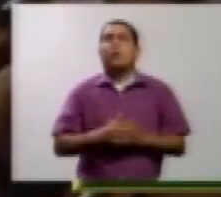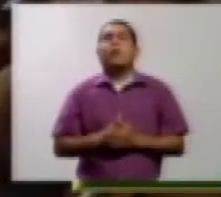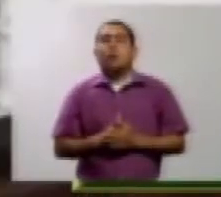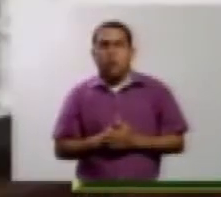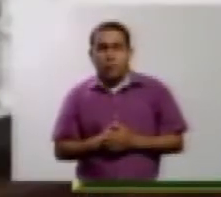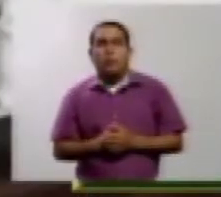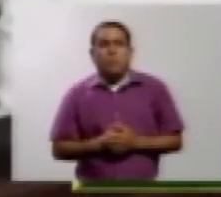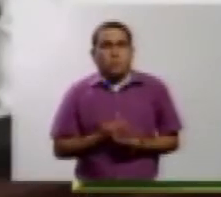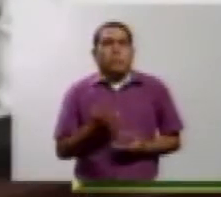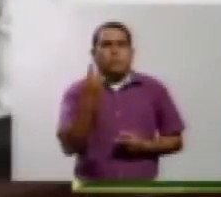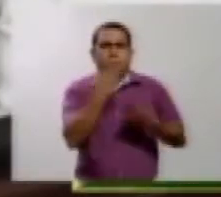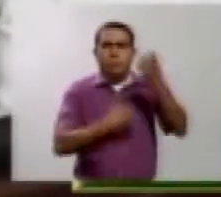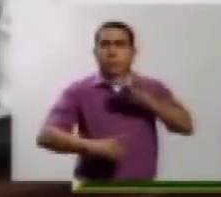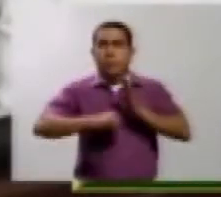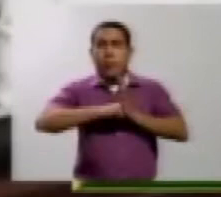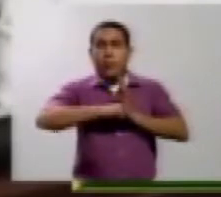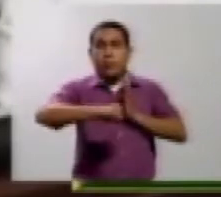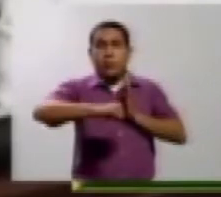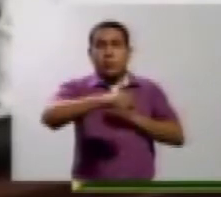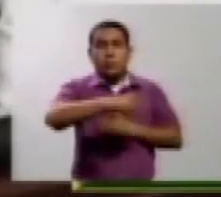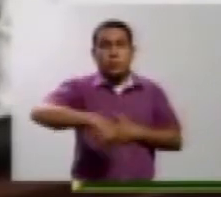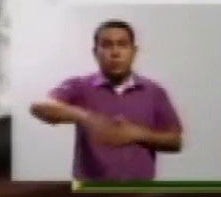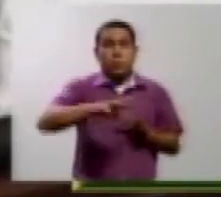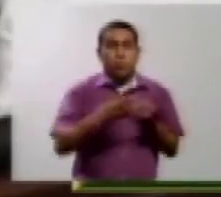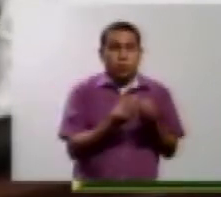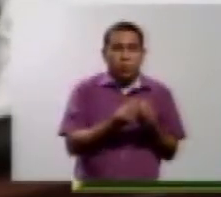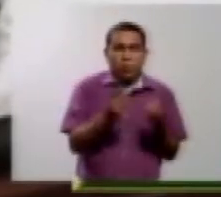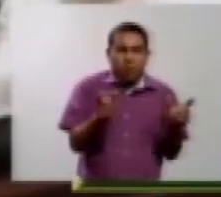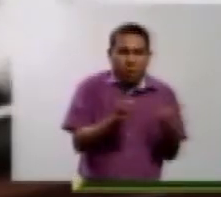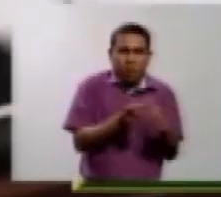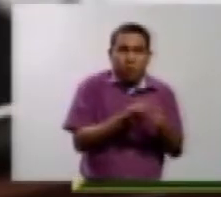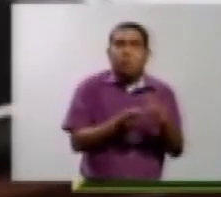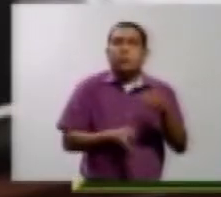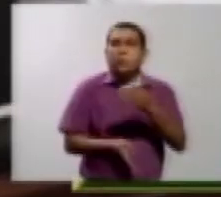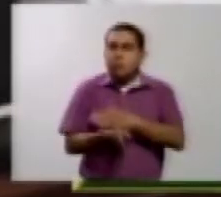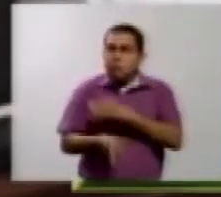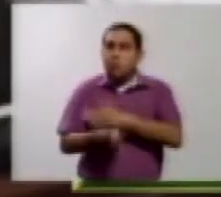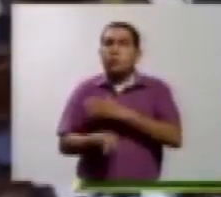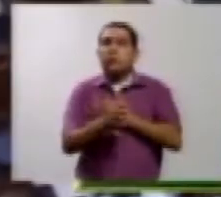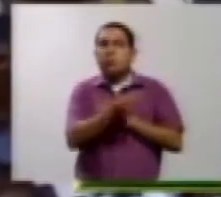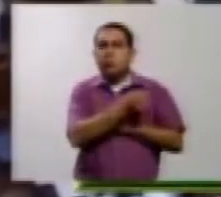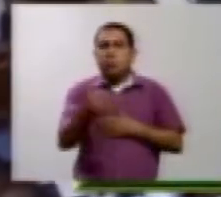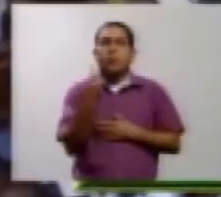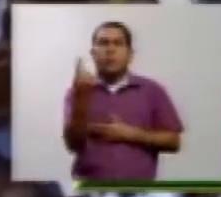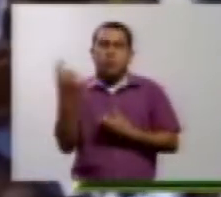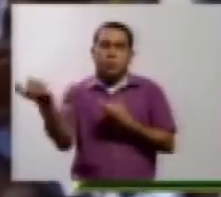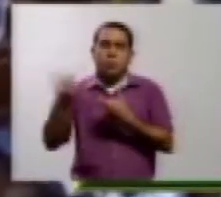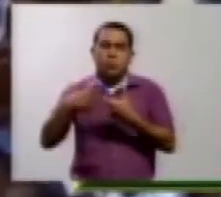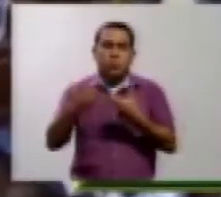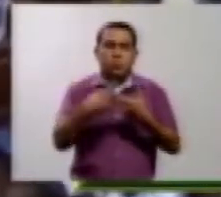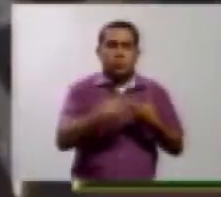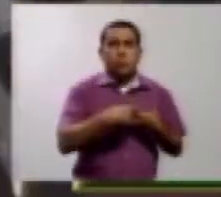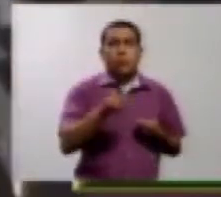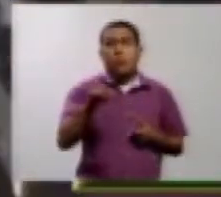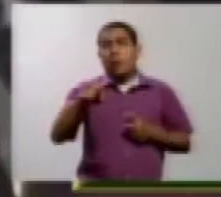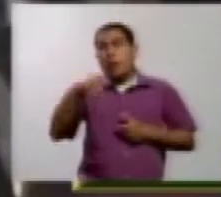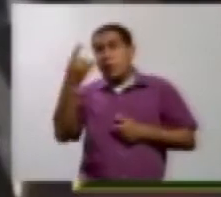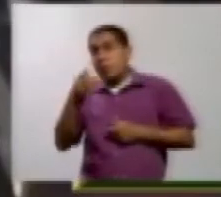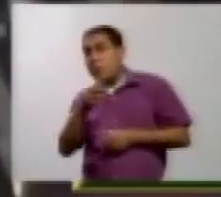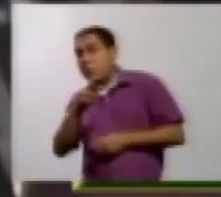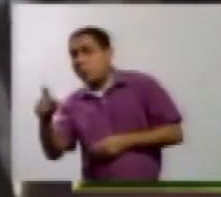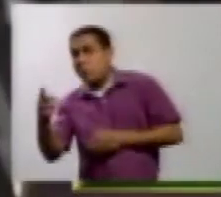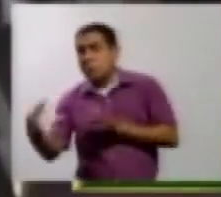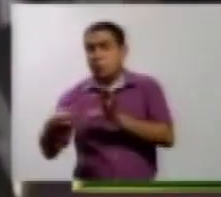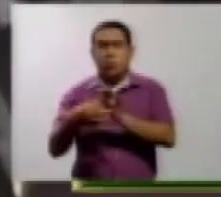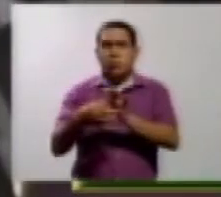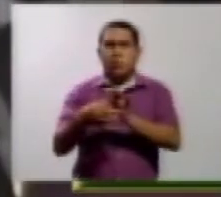adquisición progresiva de derechos para que los partidos minoritarios pudiesen mantener personería jurídica sin estar atados a la consecución del